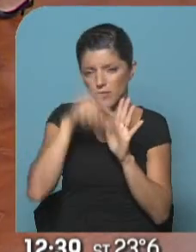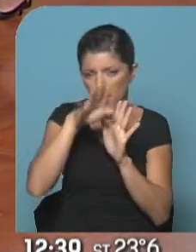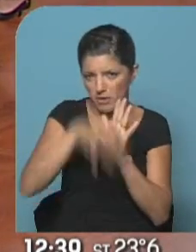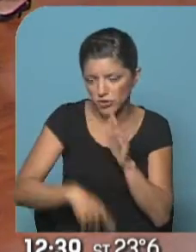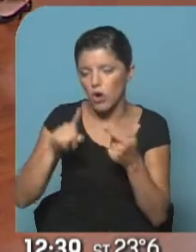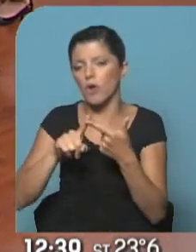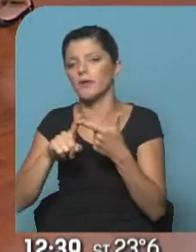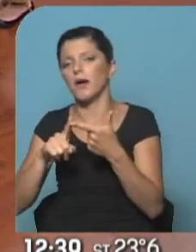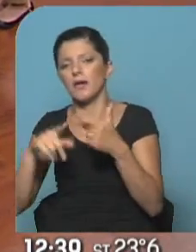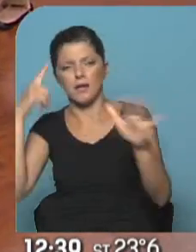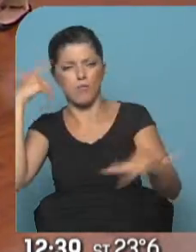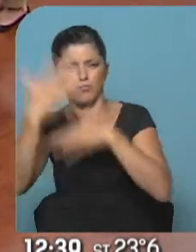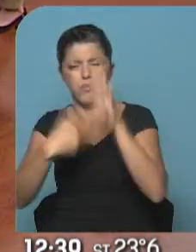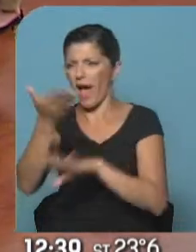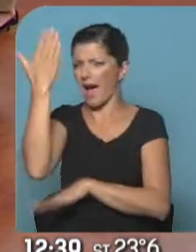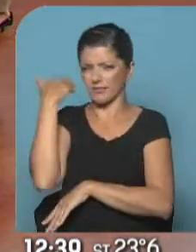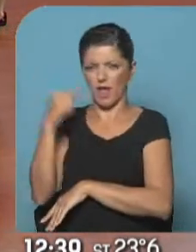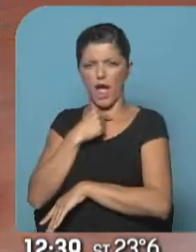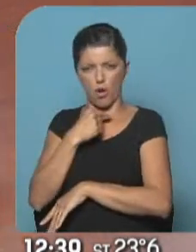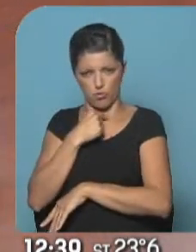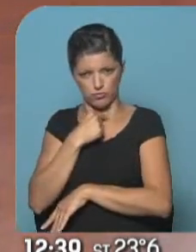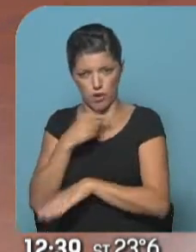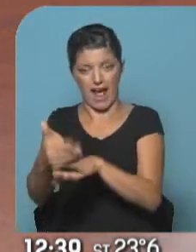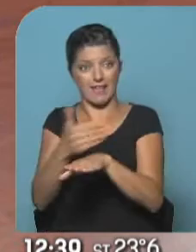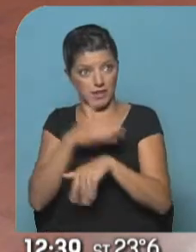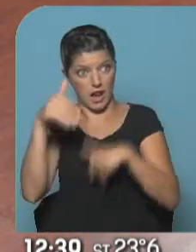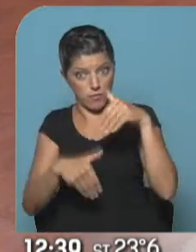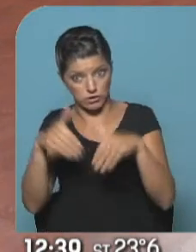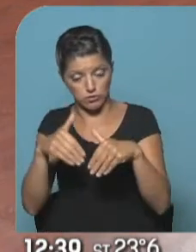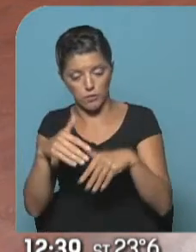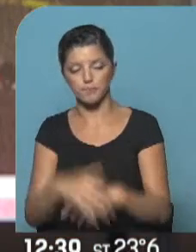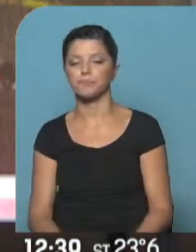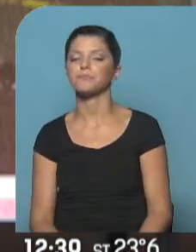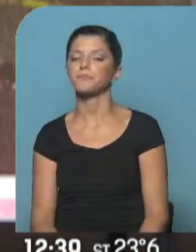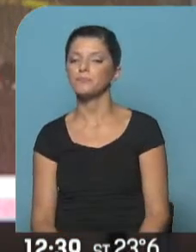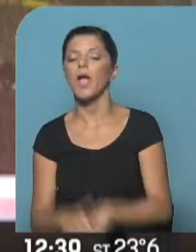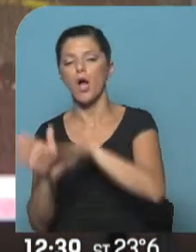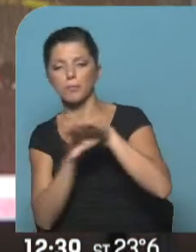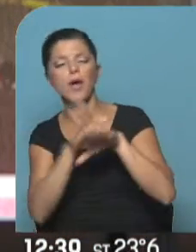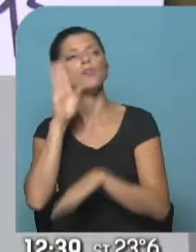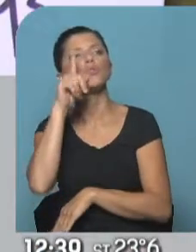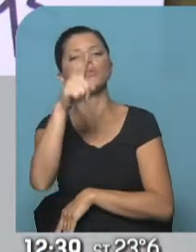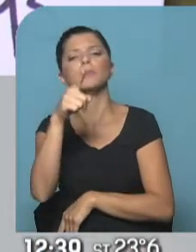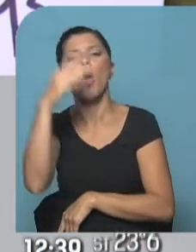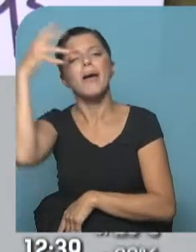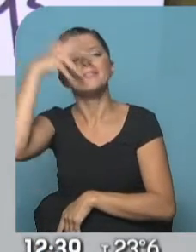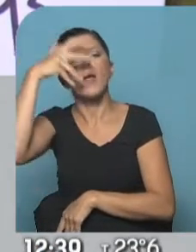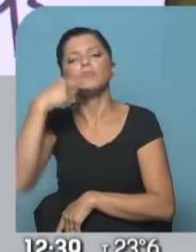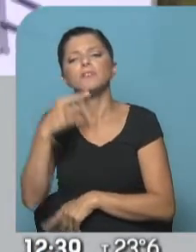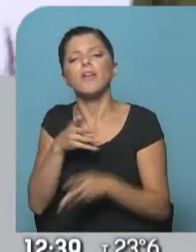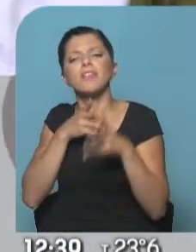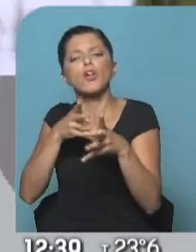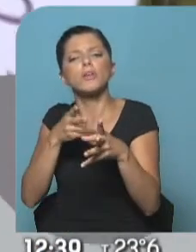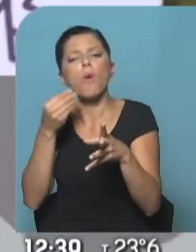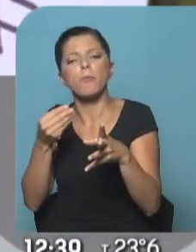investigar el caso que fue en agosto, mucho antes del referéndum y demás. Y en Estados Unidos, ¿por qué Donald Trump habla de terrorismo? La policía